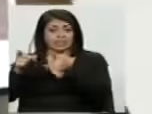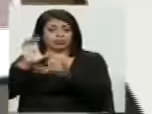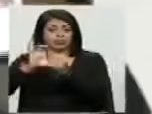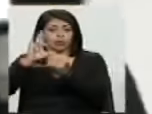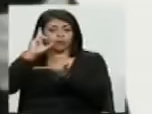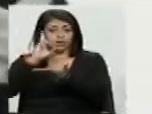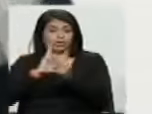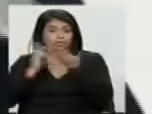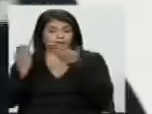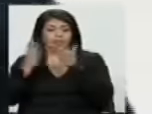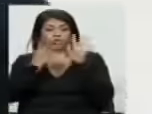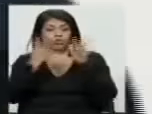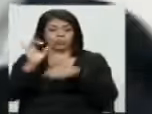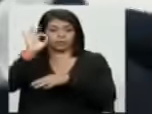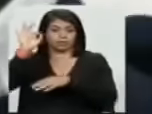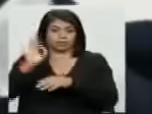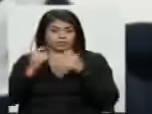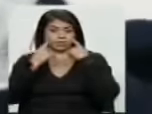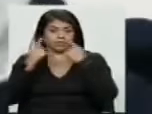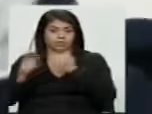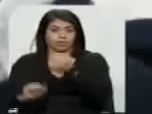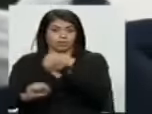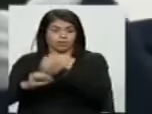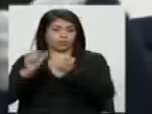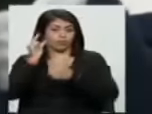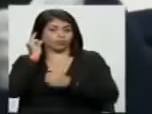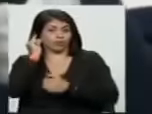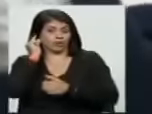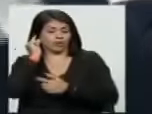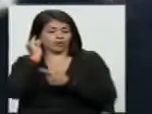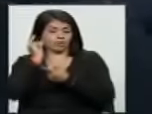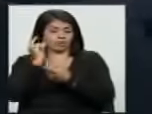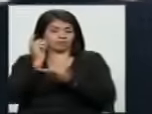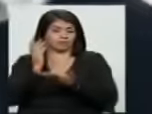el 90% de la dirigencia de base del chavismo es mujer.